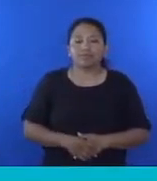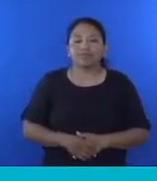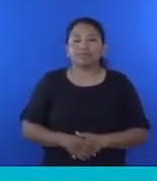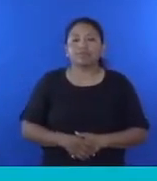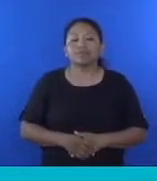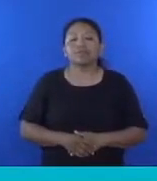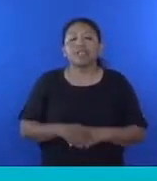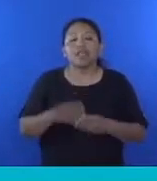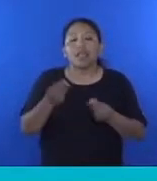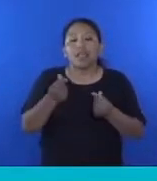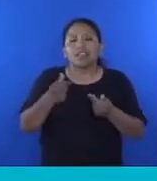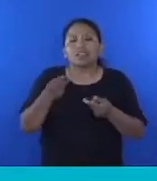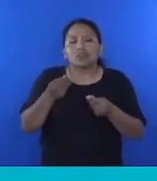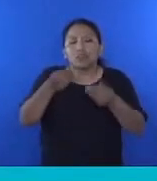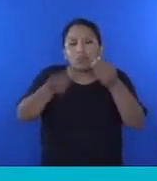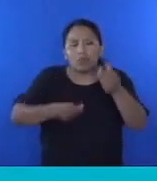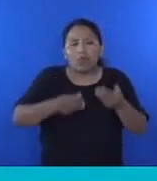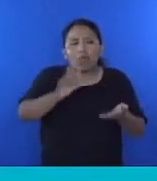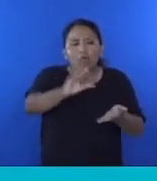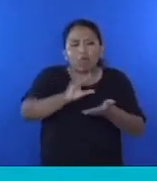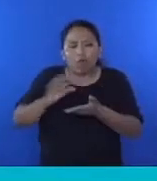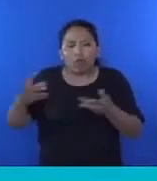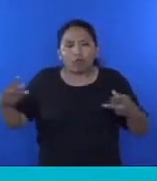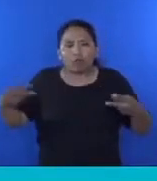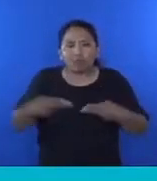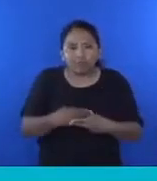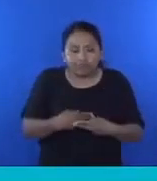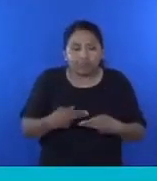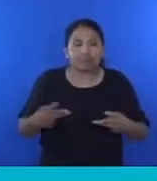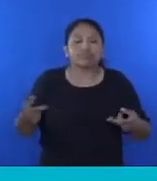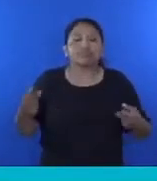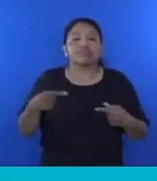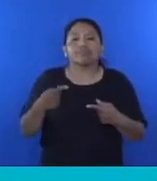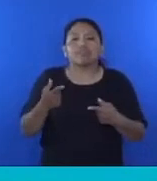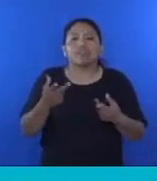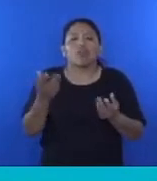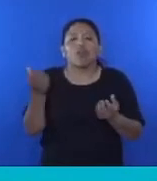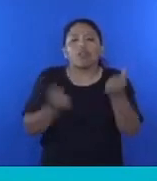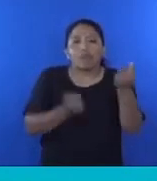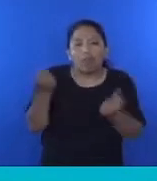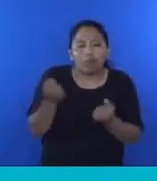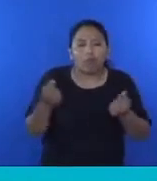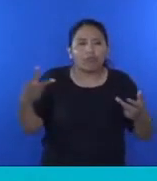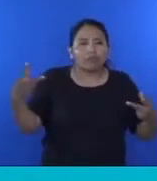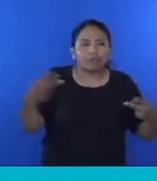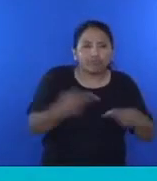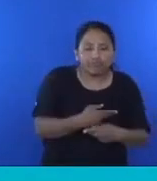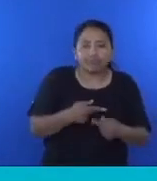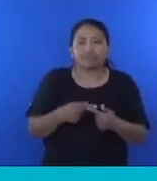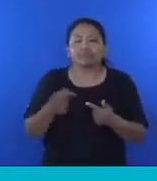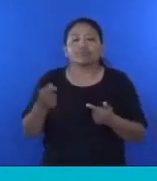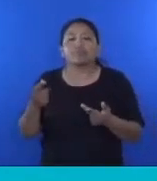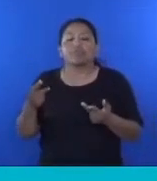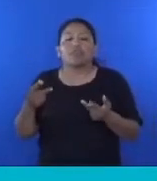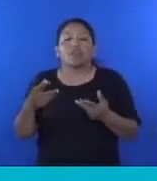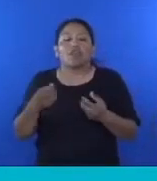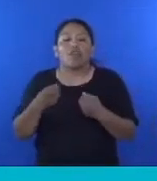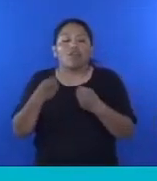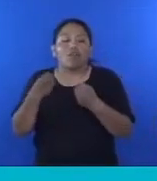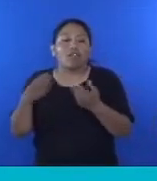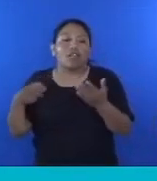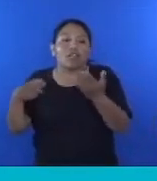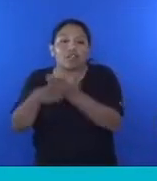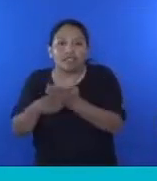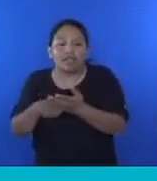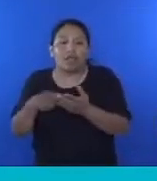Recortes de fondos. El diputado Guerrera habló de los fondos del transporte, el fondo de fortalecimiento fiscal con